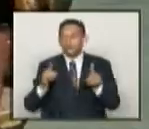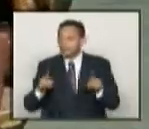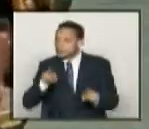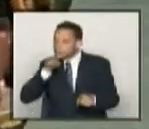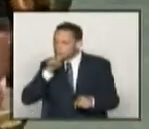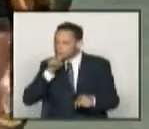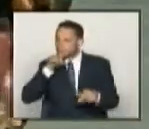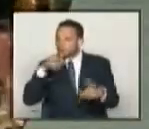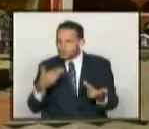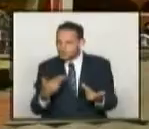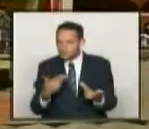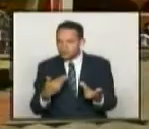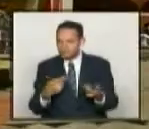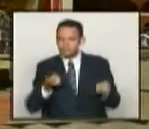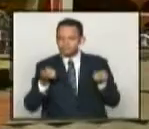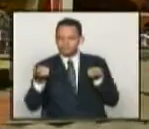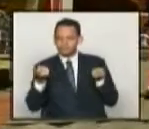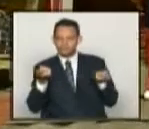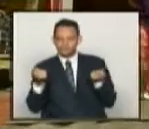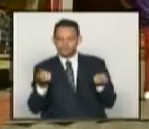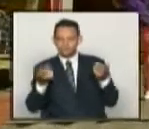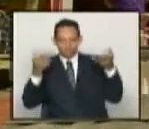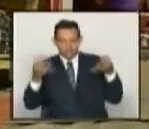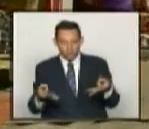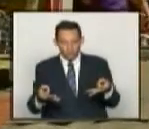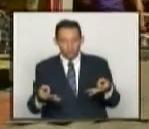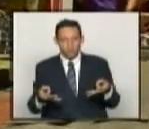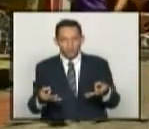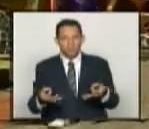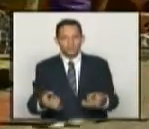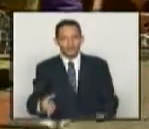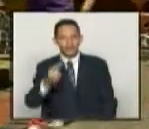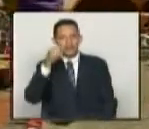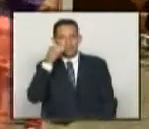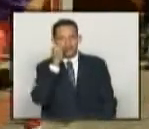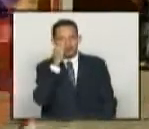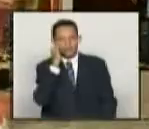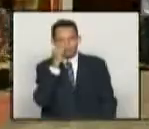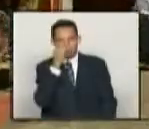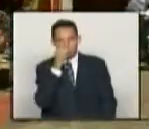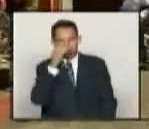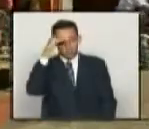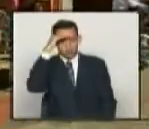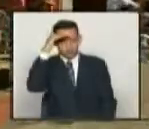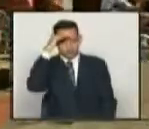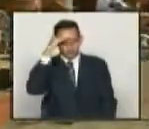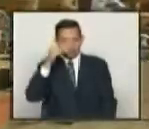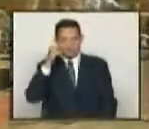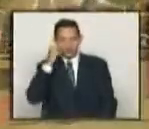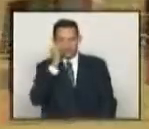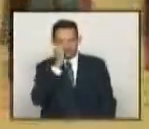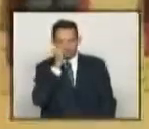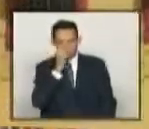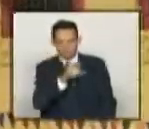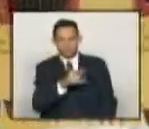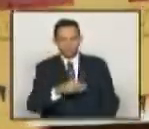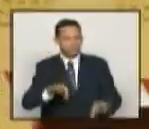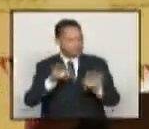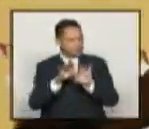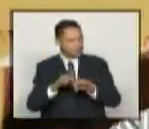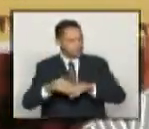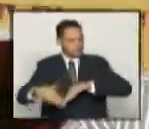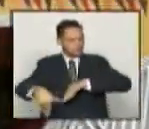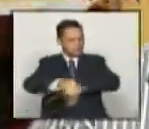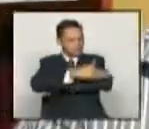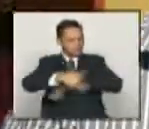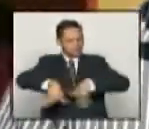cómo va usted con su programa de cámaras. Las cámaras de seguridad es un proyecto bien importante que se gestionó